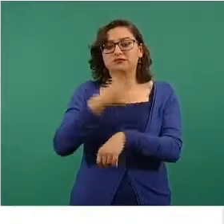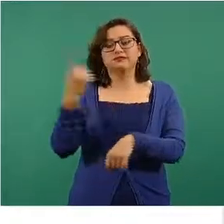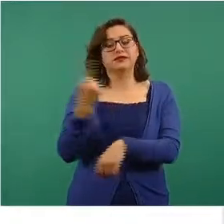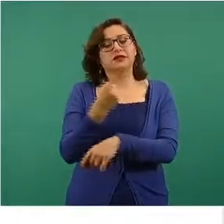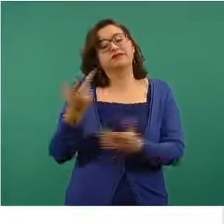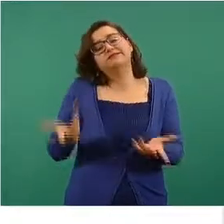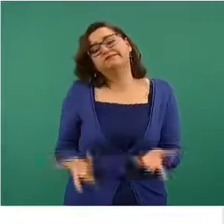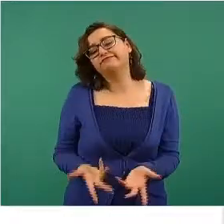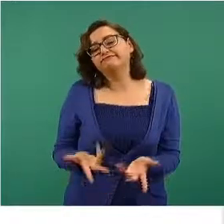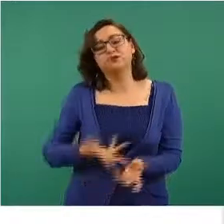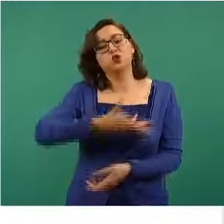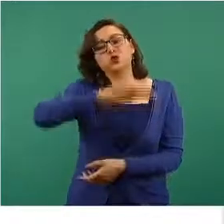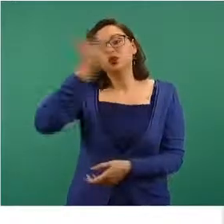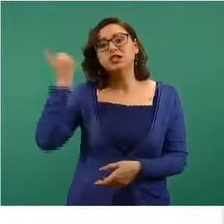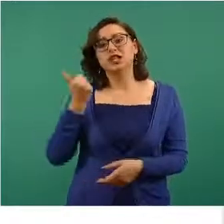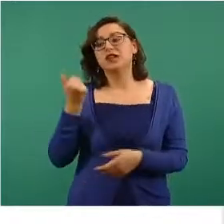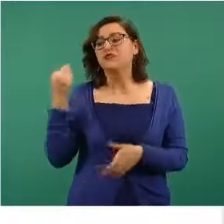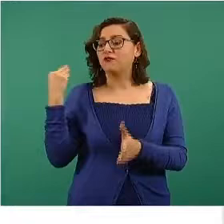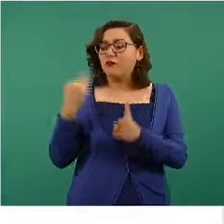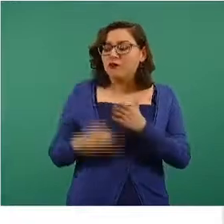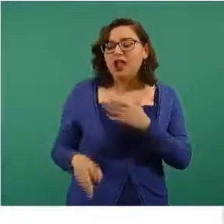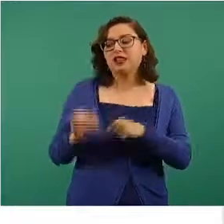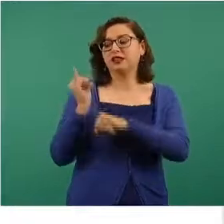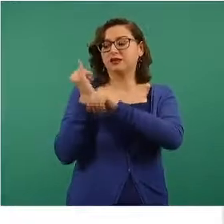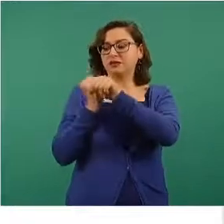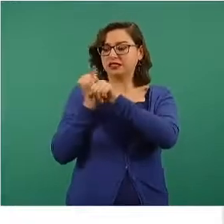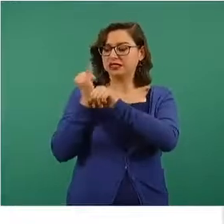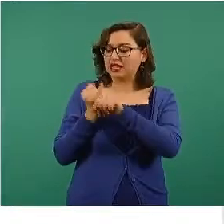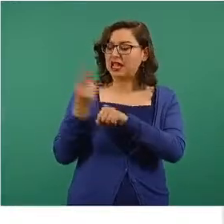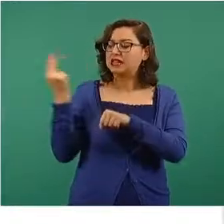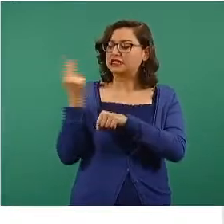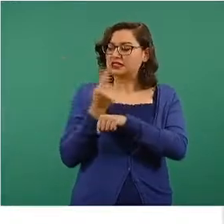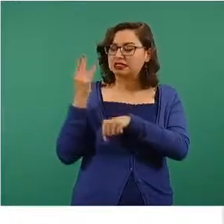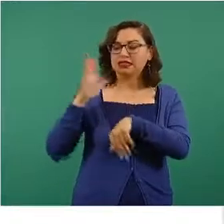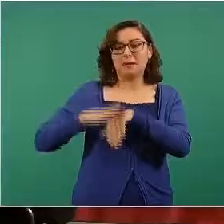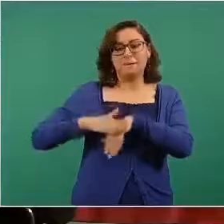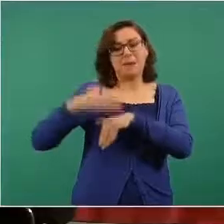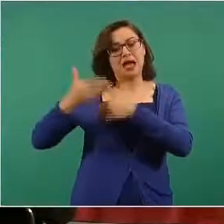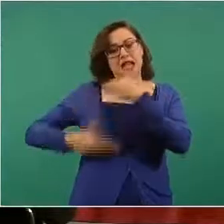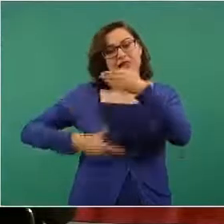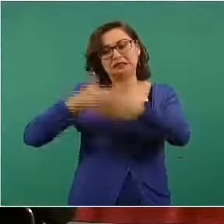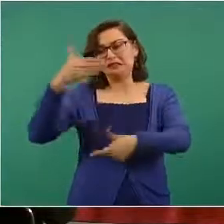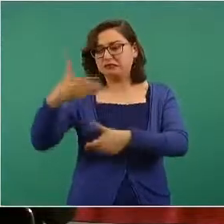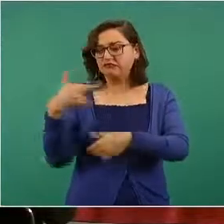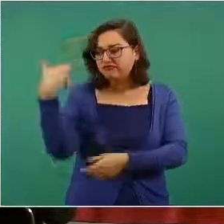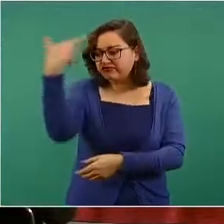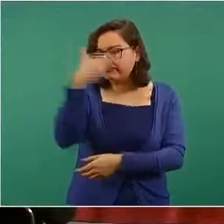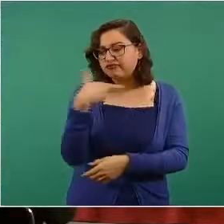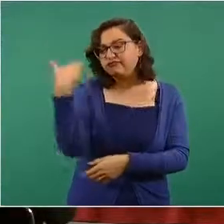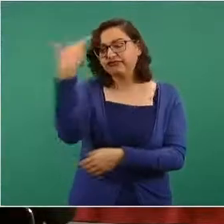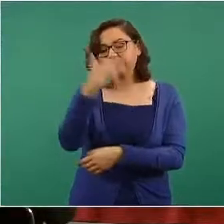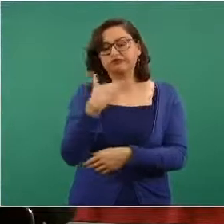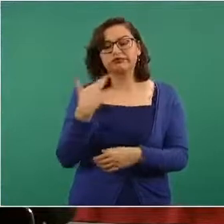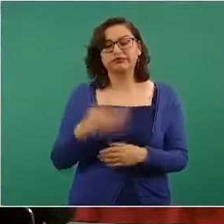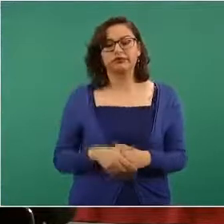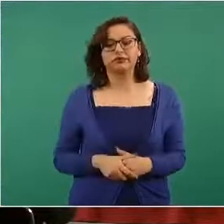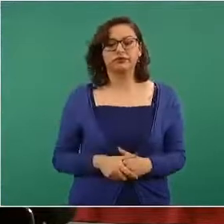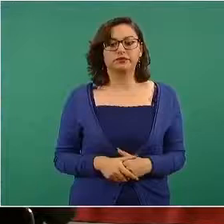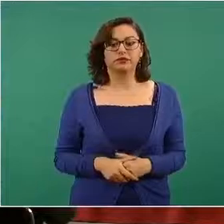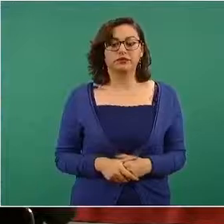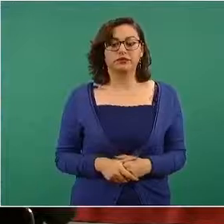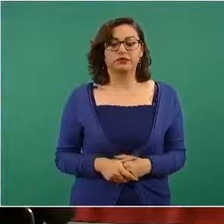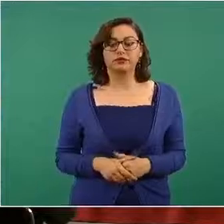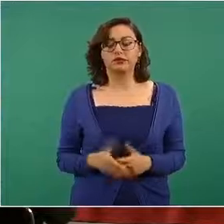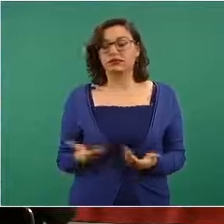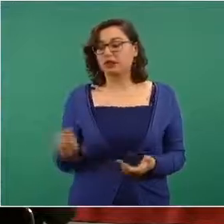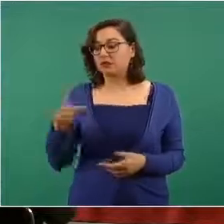hay mucho que entender y es probable que siga estudiando y que se siga encontrando factores que estén asociados a esa mortalidad. Pero del